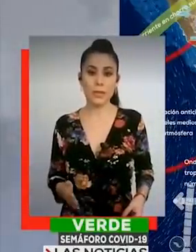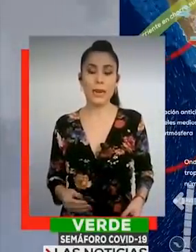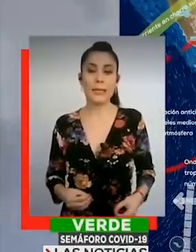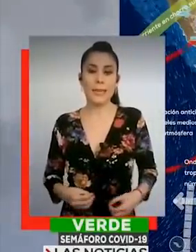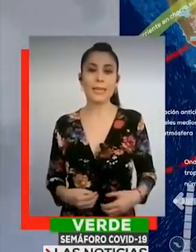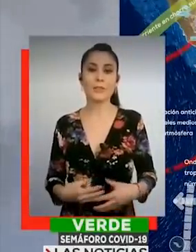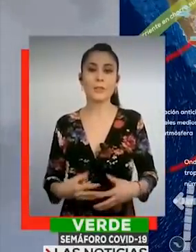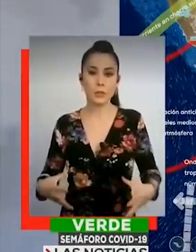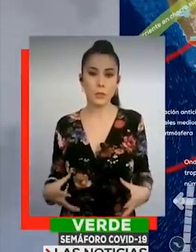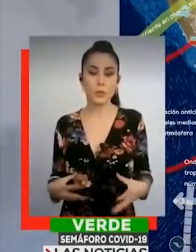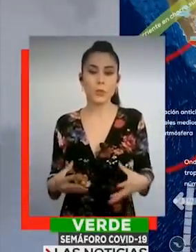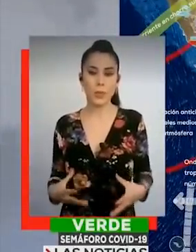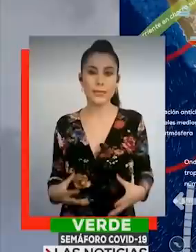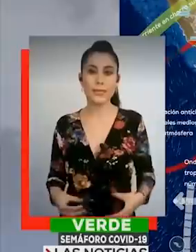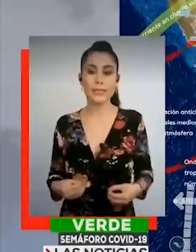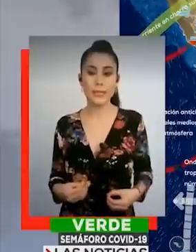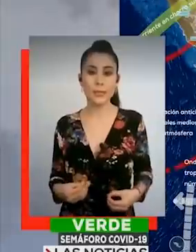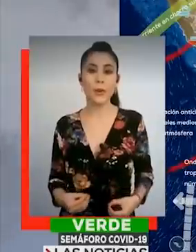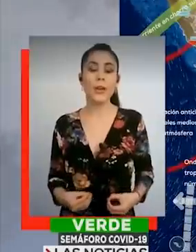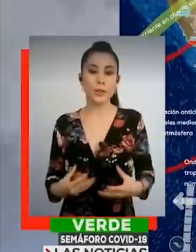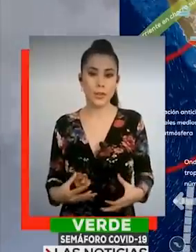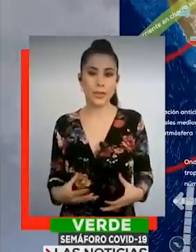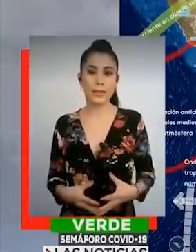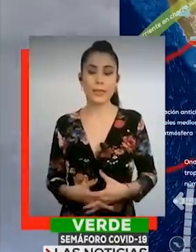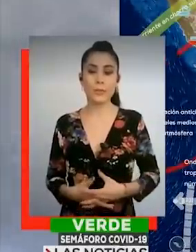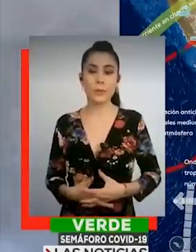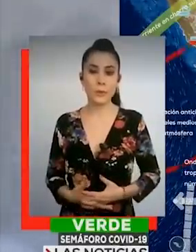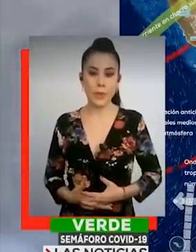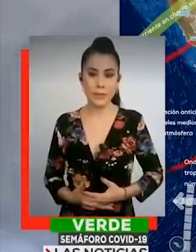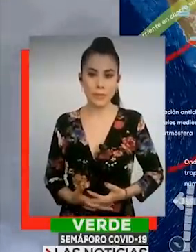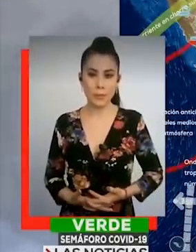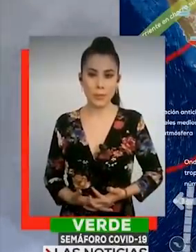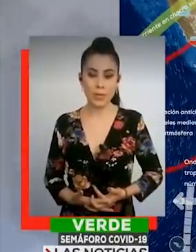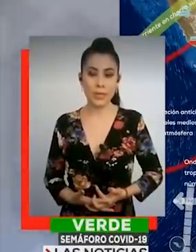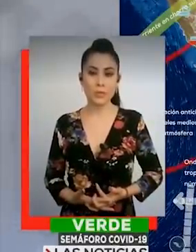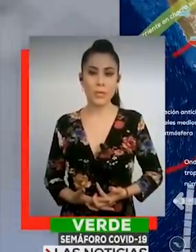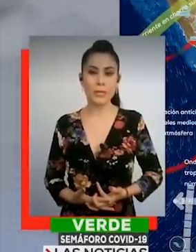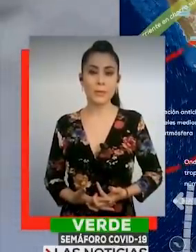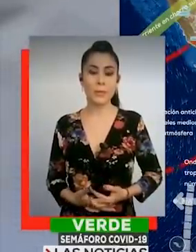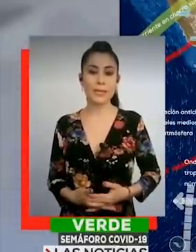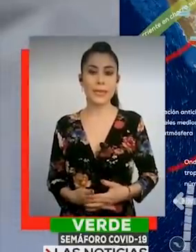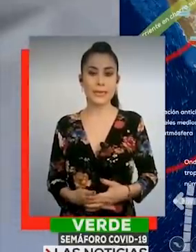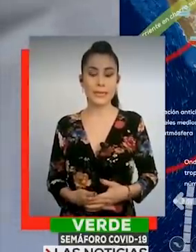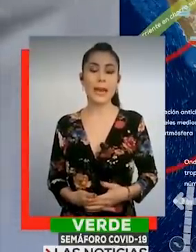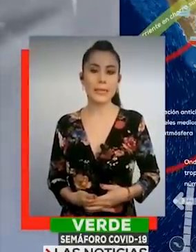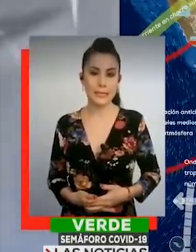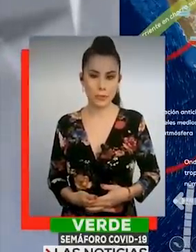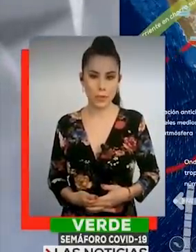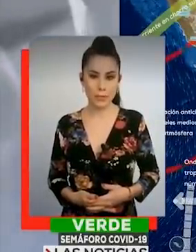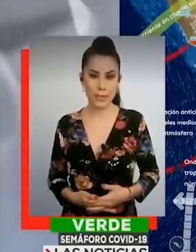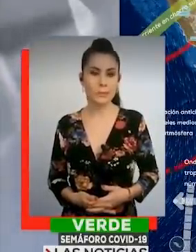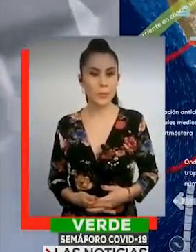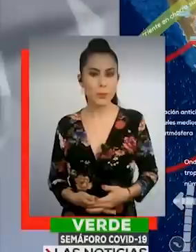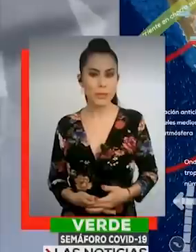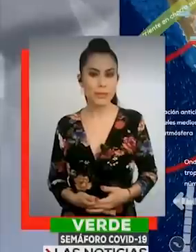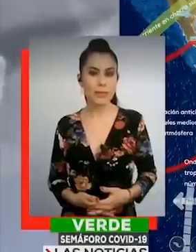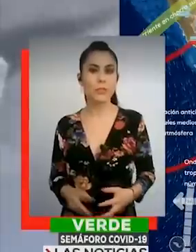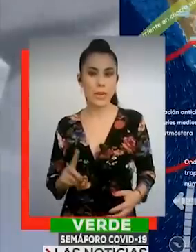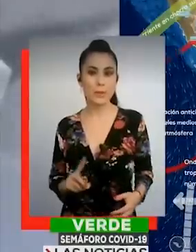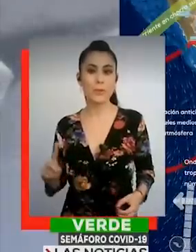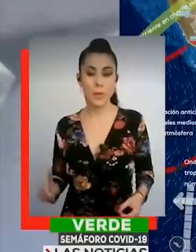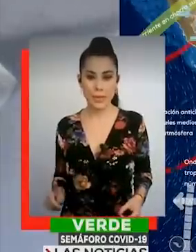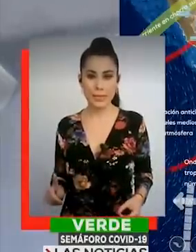territorio nacional hacia la zona sur sureste centro y oriente de nuestro país se pronostican lluvias que podrían llegar a ser hasta torrenciales muy